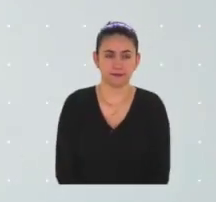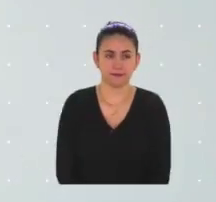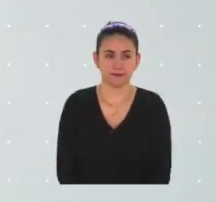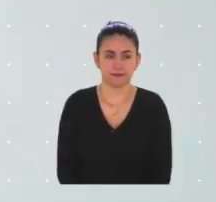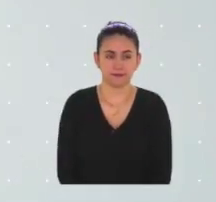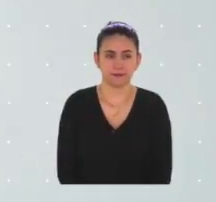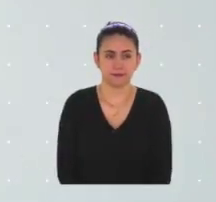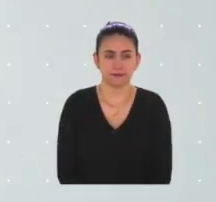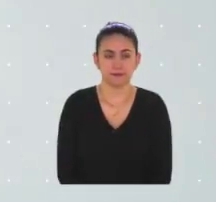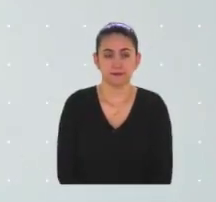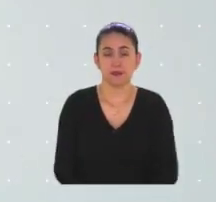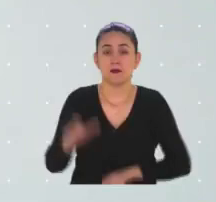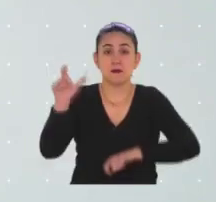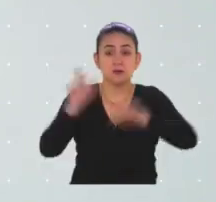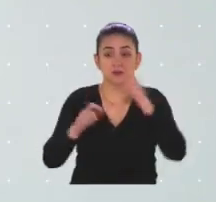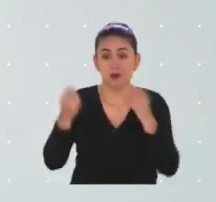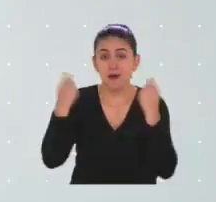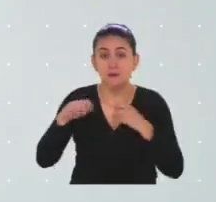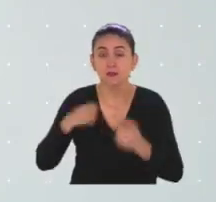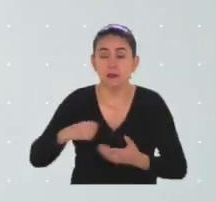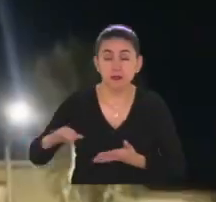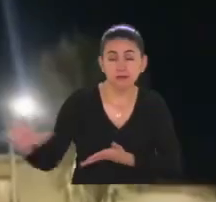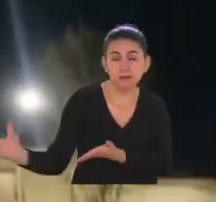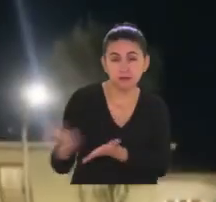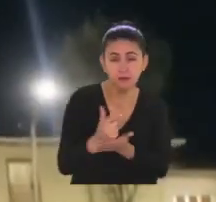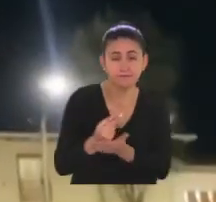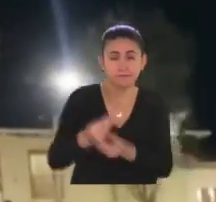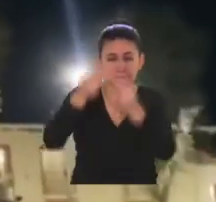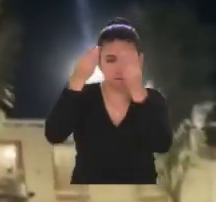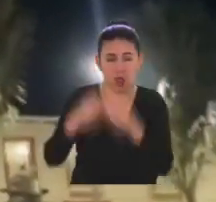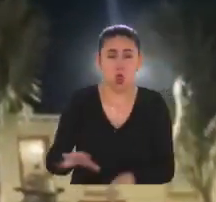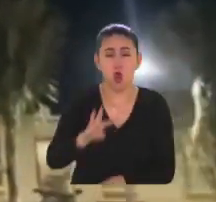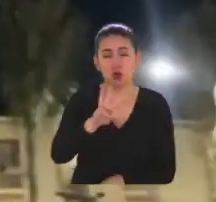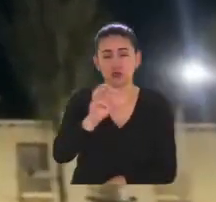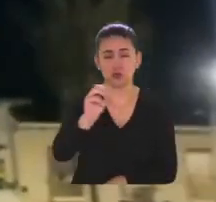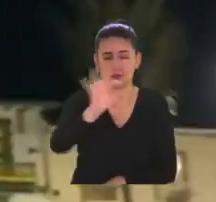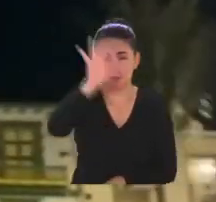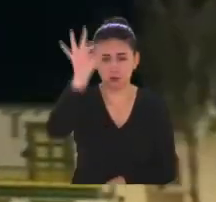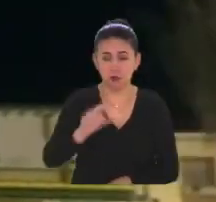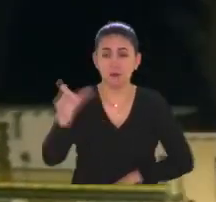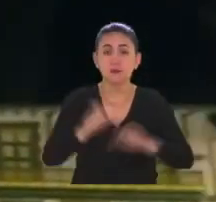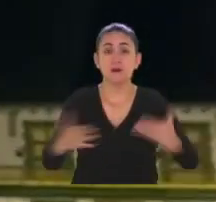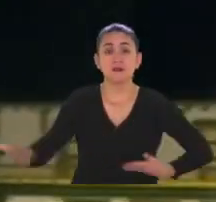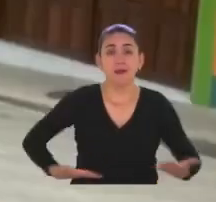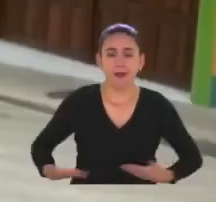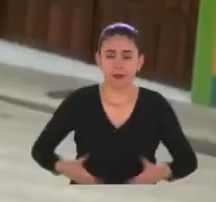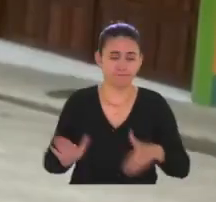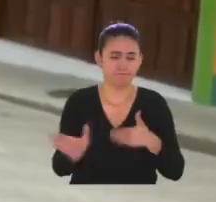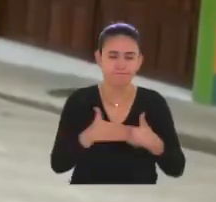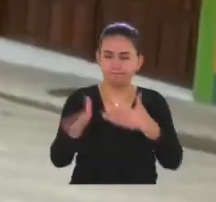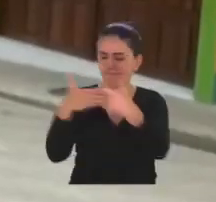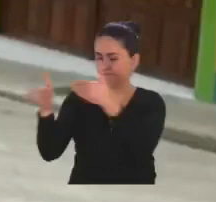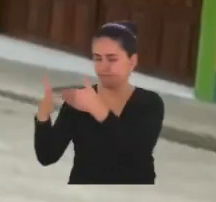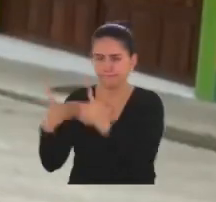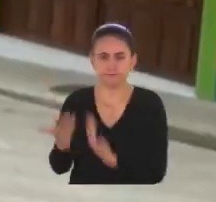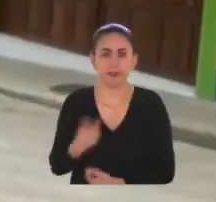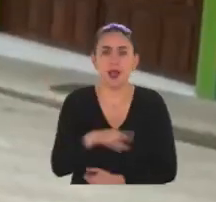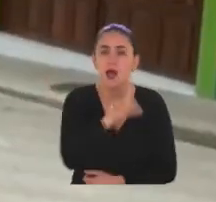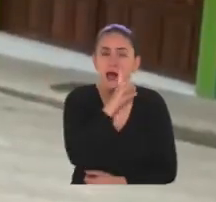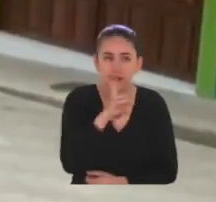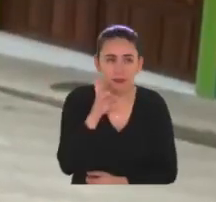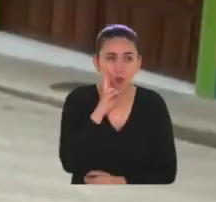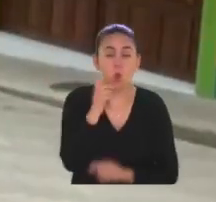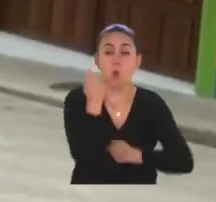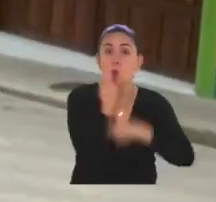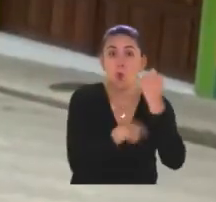Los comerciantes registran pérdidas de hasta el 80% y muchos negocios ya han tenido que cerrar. Los restaurantes, el comercio